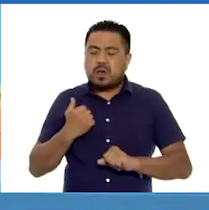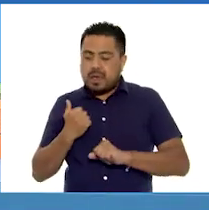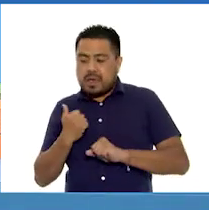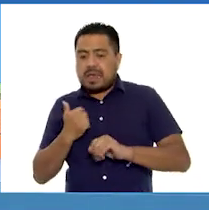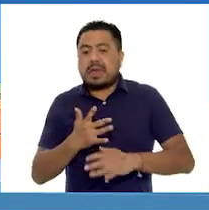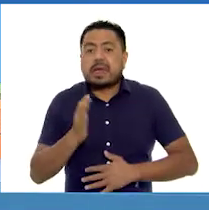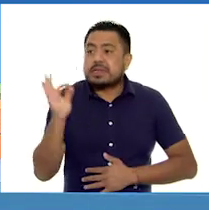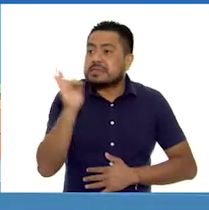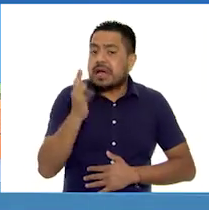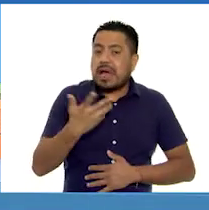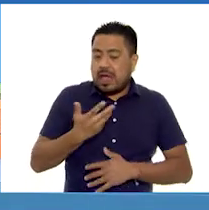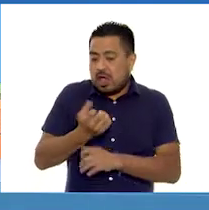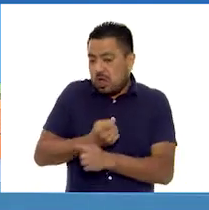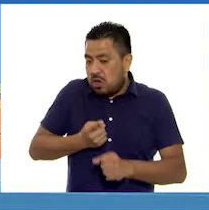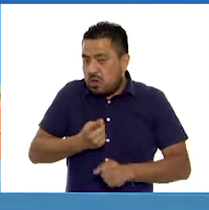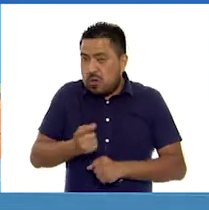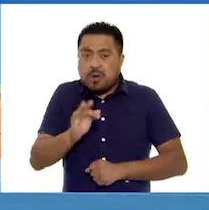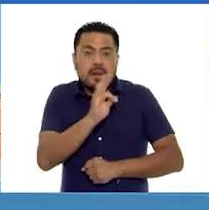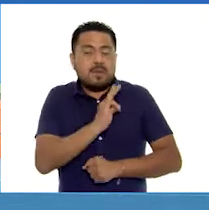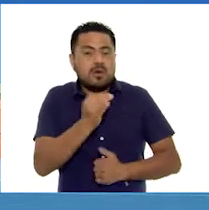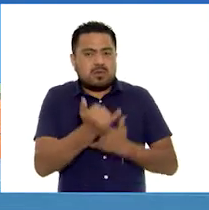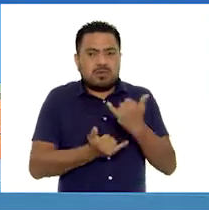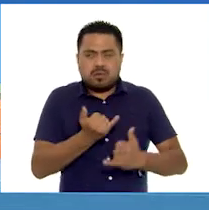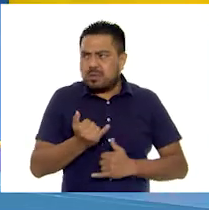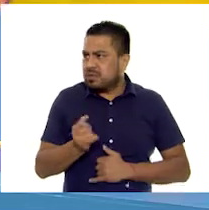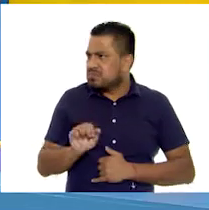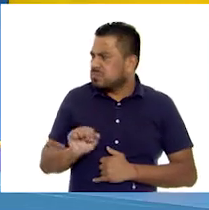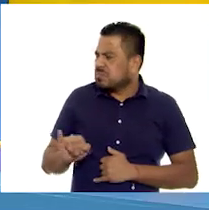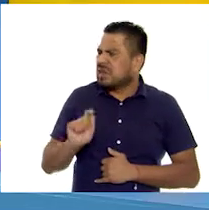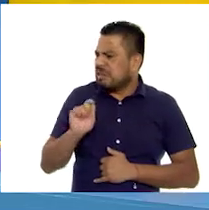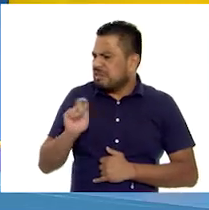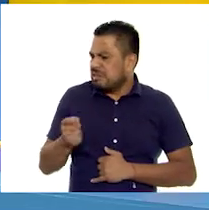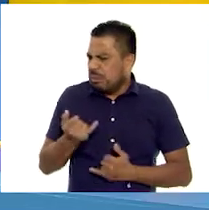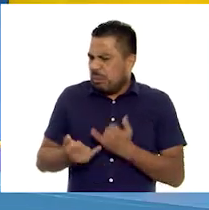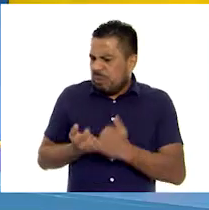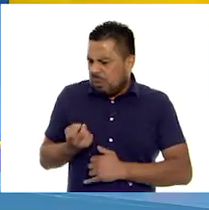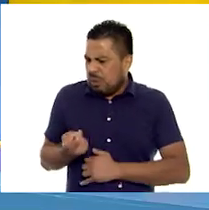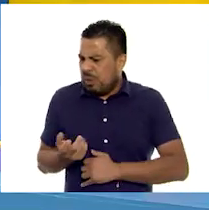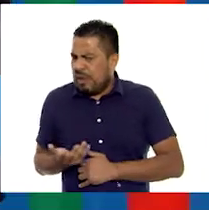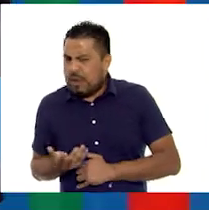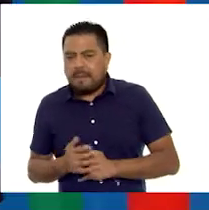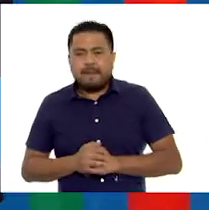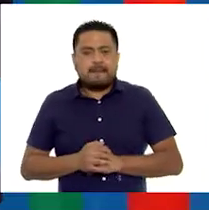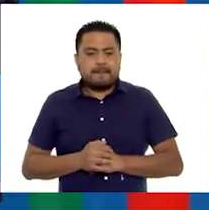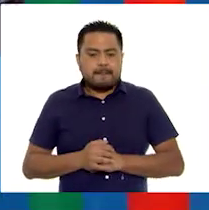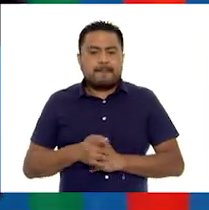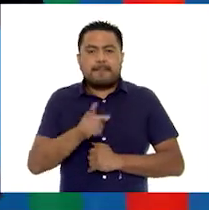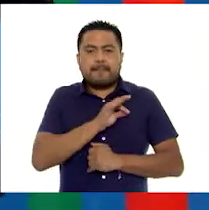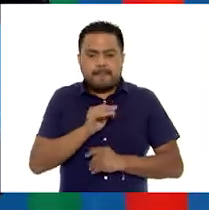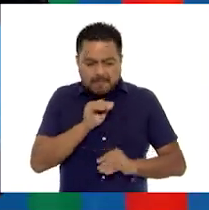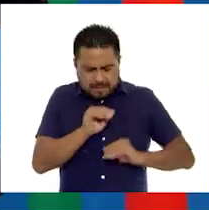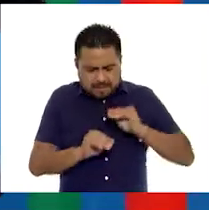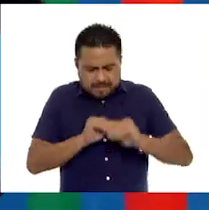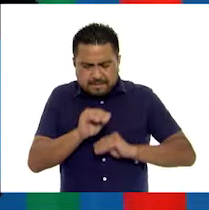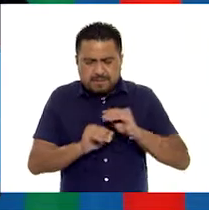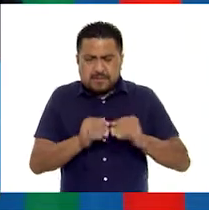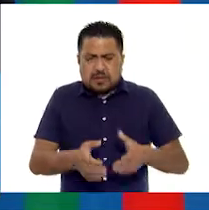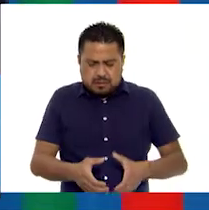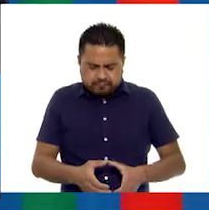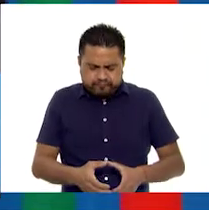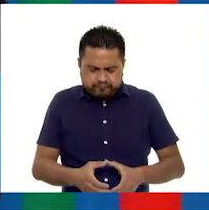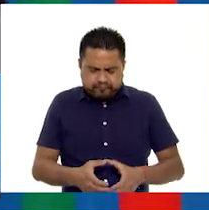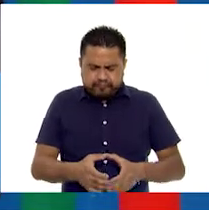si teníamos la oportunidad de jugar así y de qué se trata este juego se trata de ir armando una gran torre